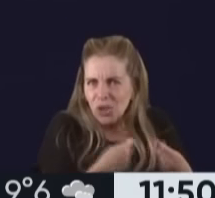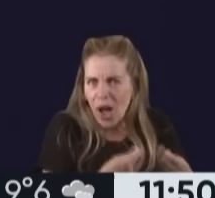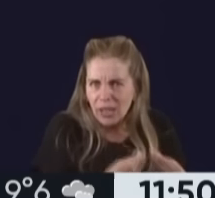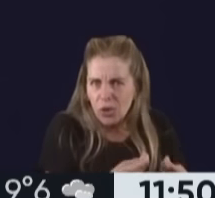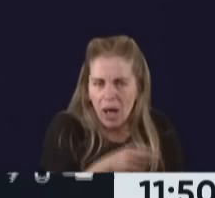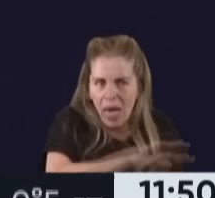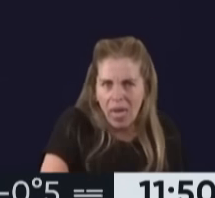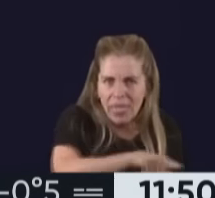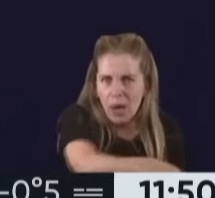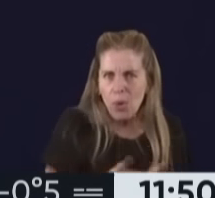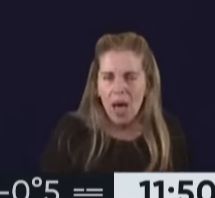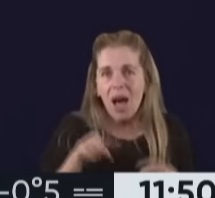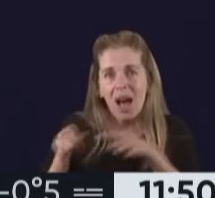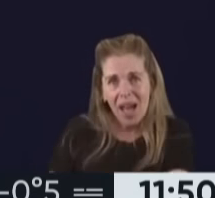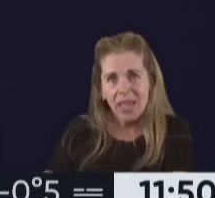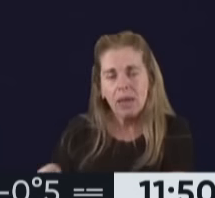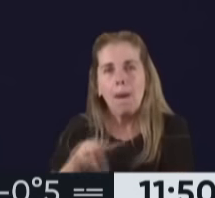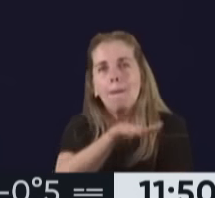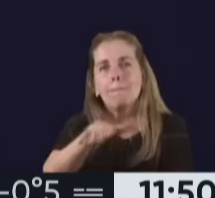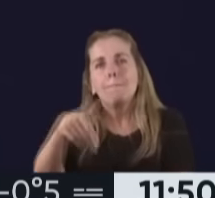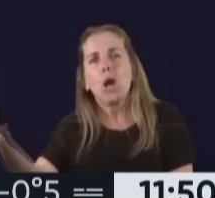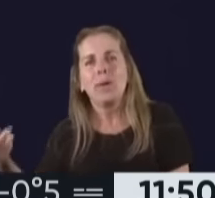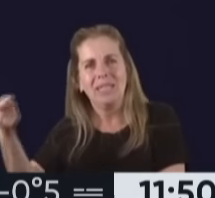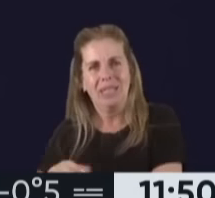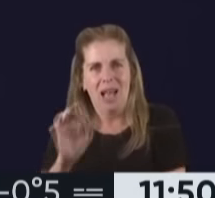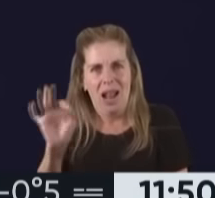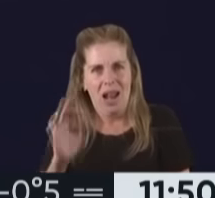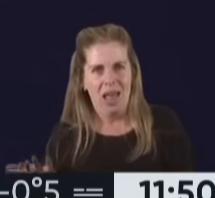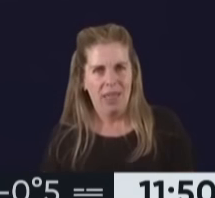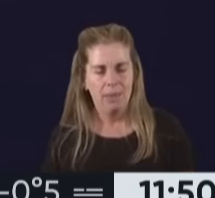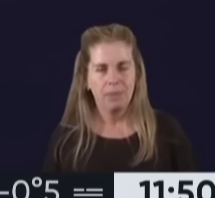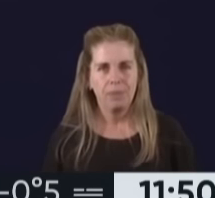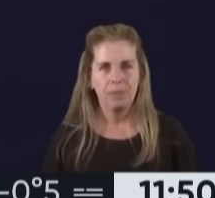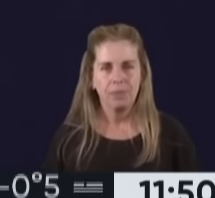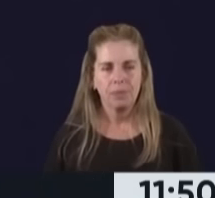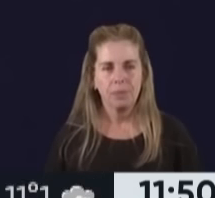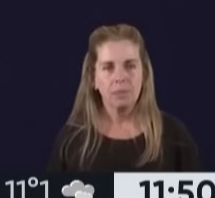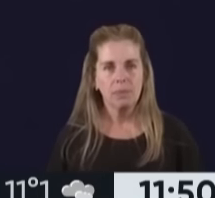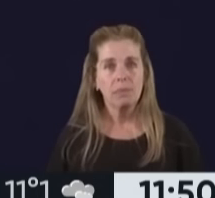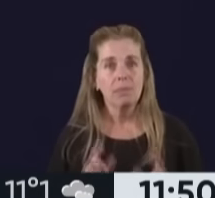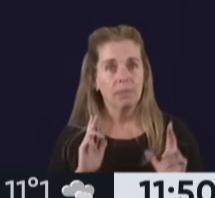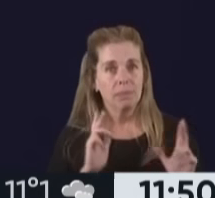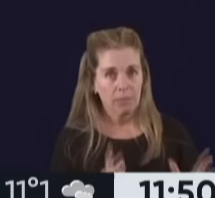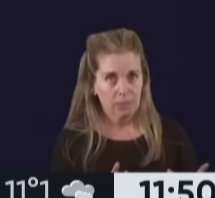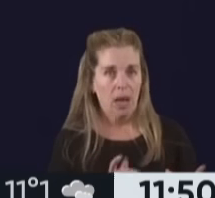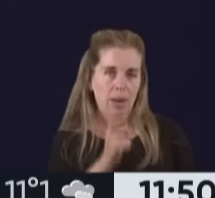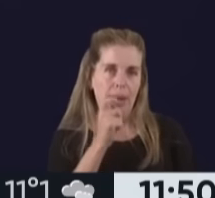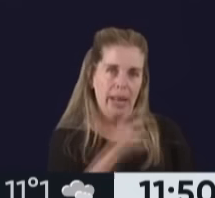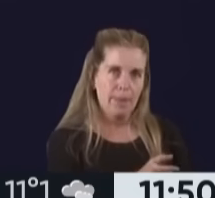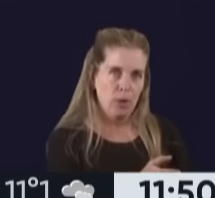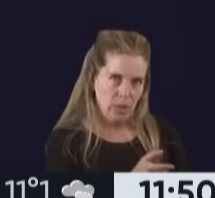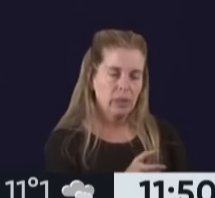siendo apoyados, solventados o sostenidos por lo que le corresponde al gobierno de la provincia de Buenos Aires. Dicho esto, para responder tu